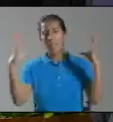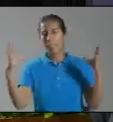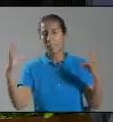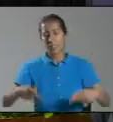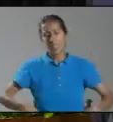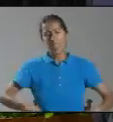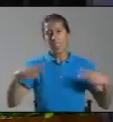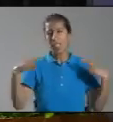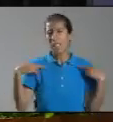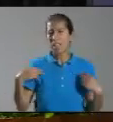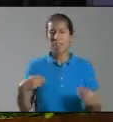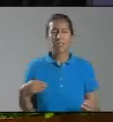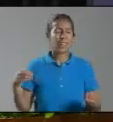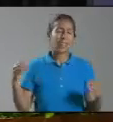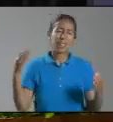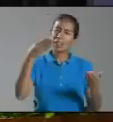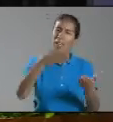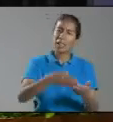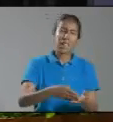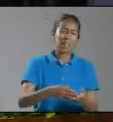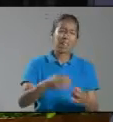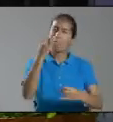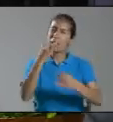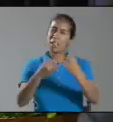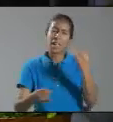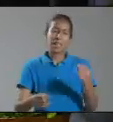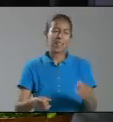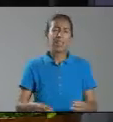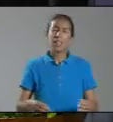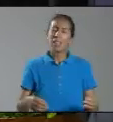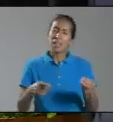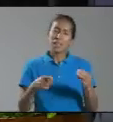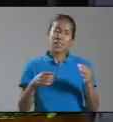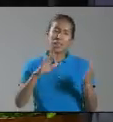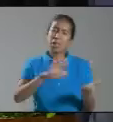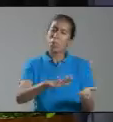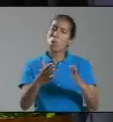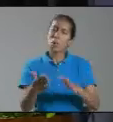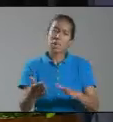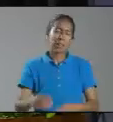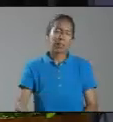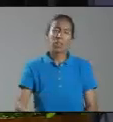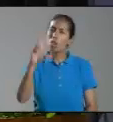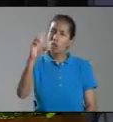en la vida que llegue el ocaso de la misma, y morir e irnos.